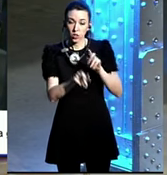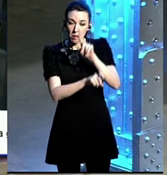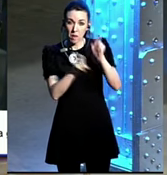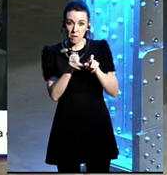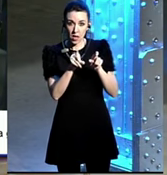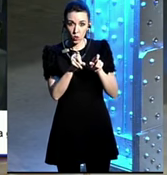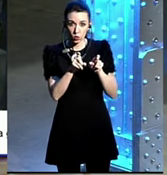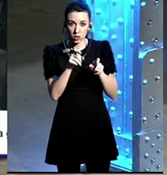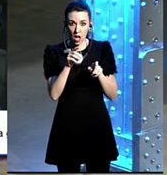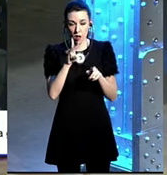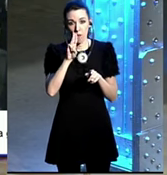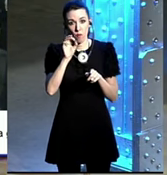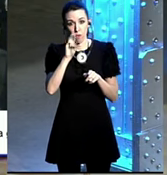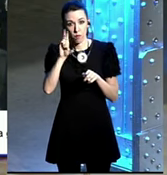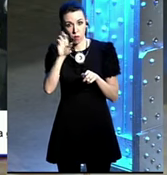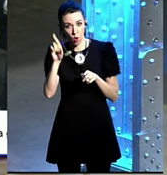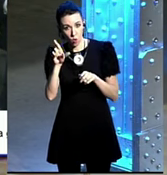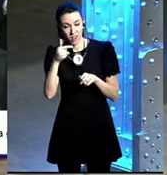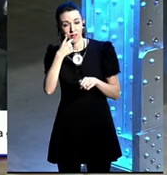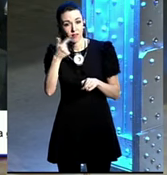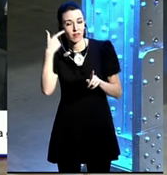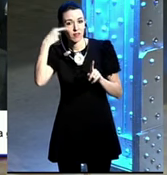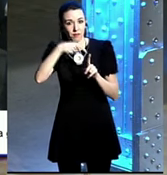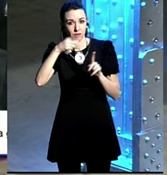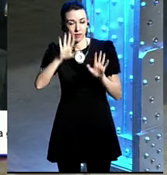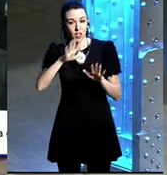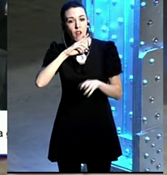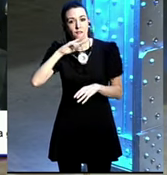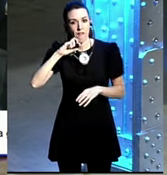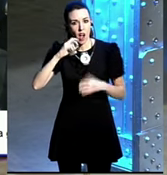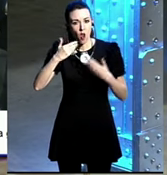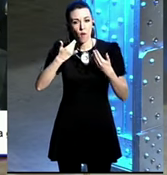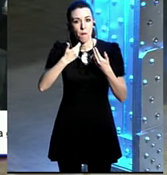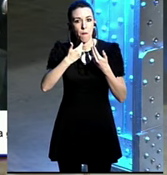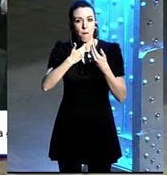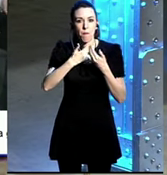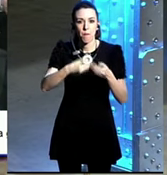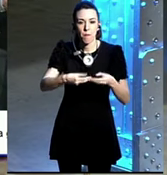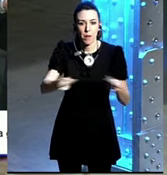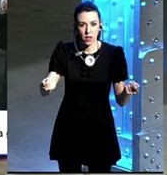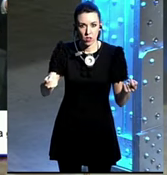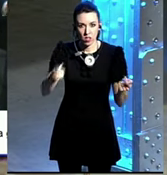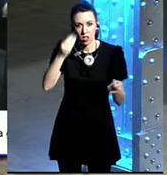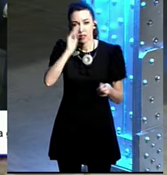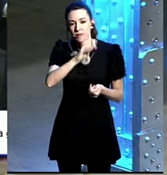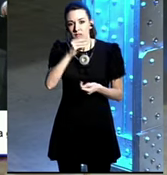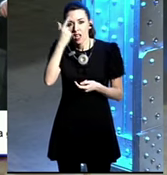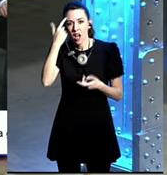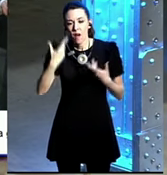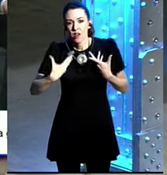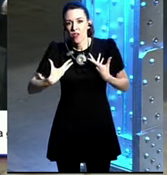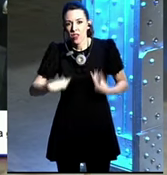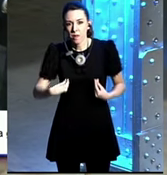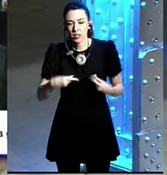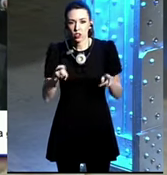En Power se hace una referencia al valor de la pérdida y se pregunta si la depresión es